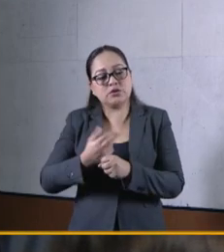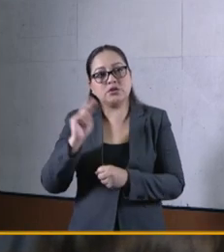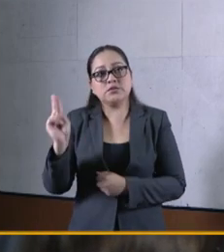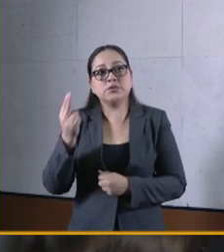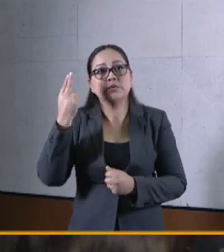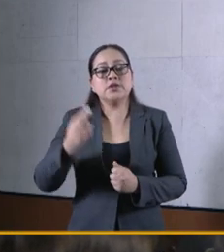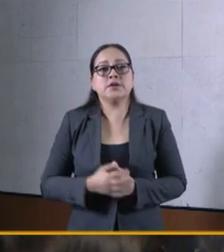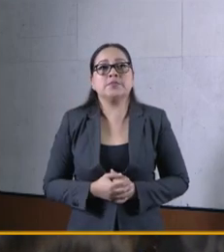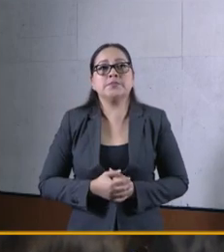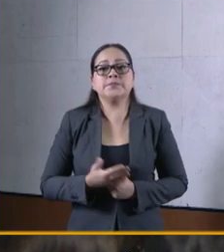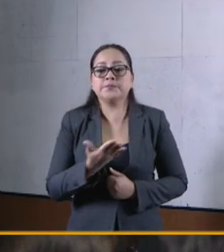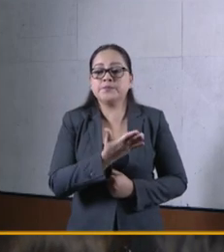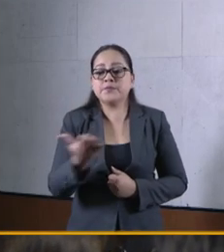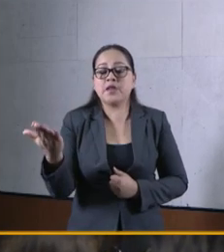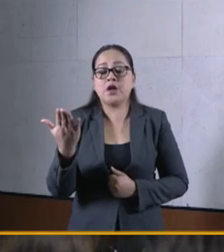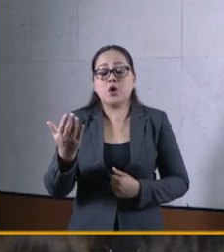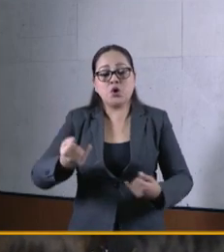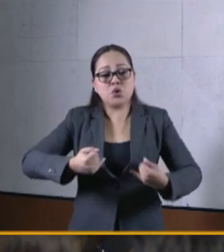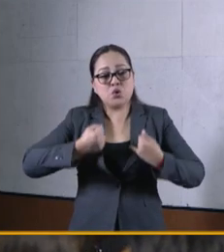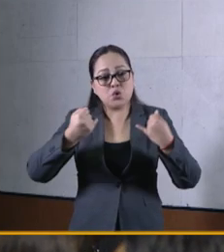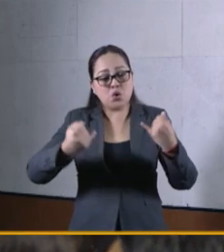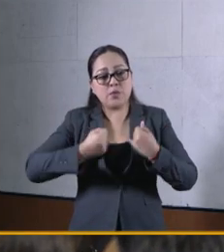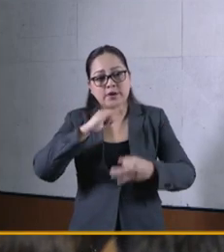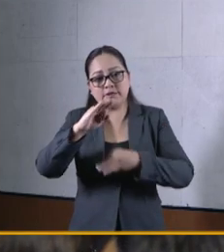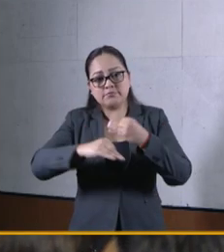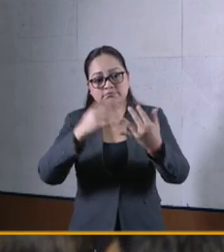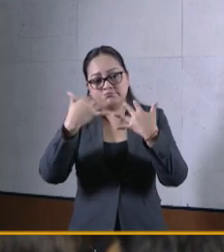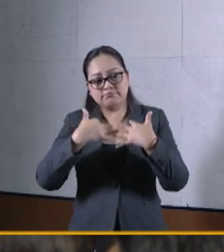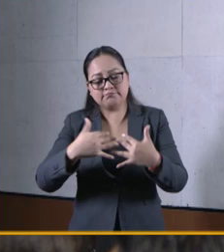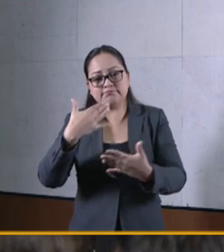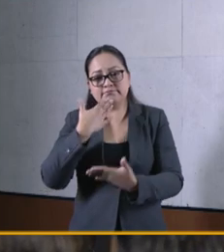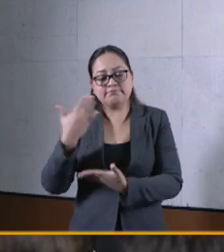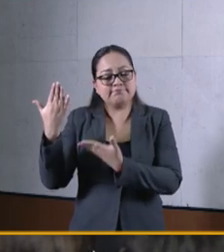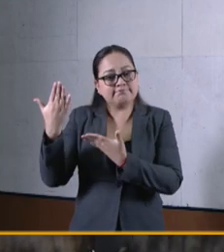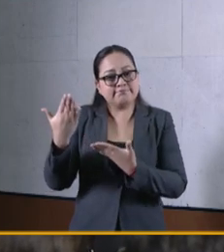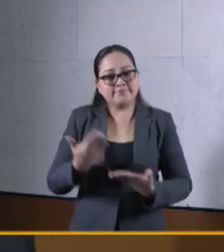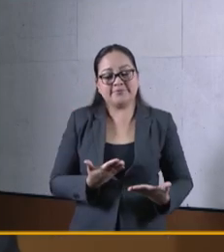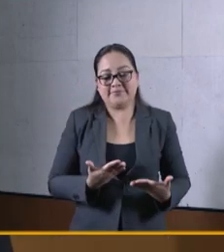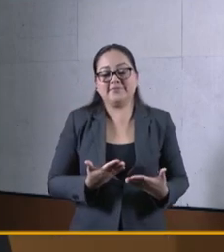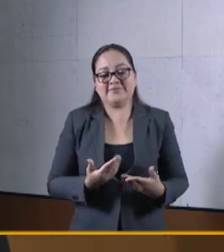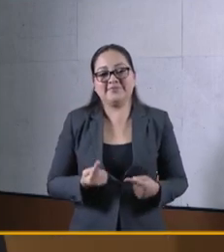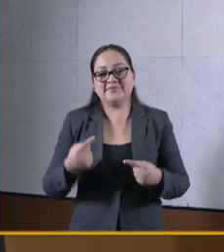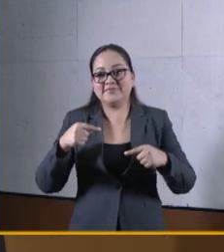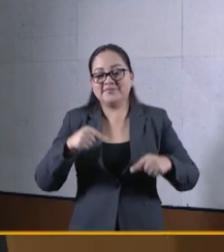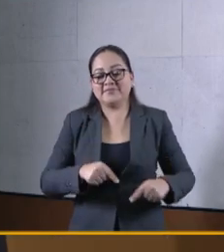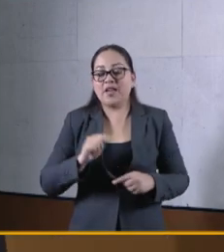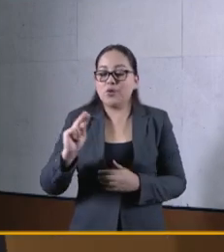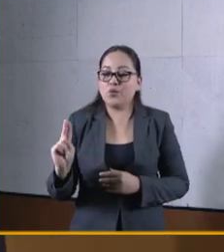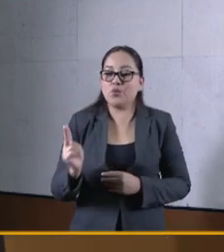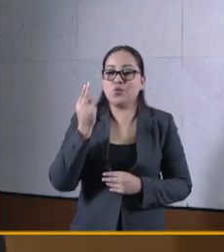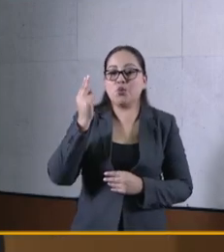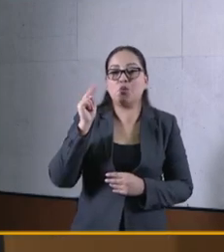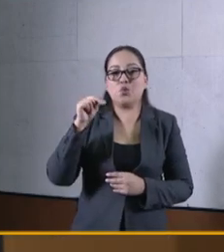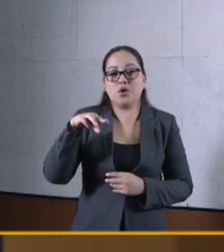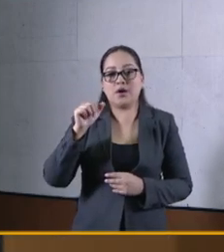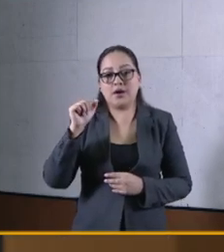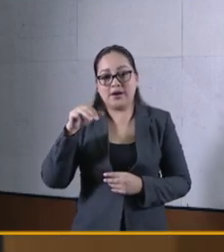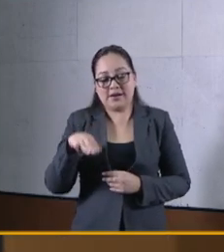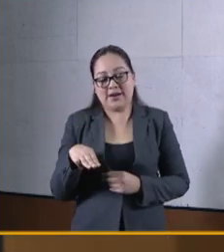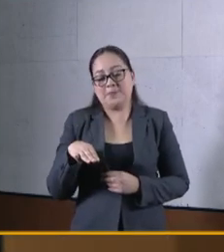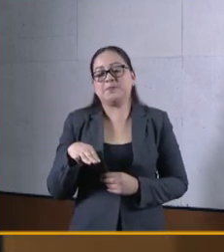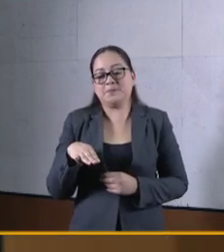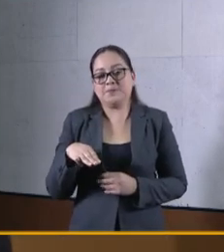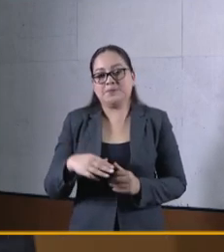jóvenes ciento ustedes muy bienvenidos a la universidad nacional